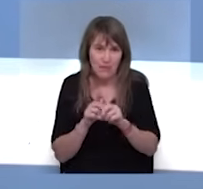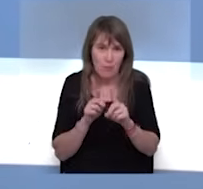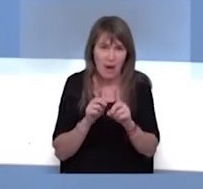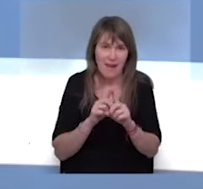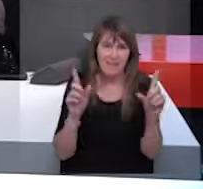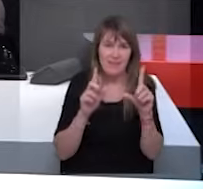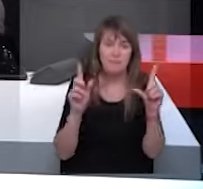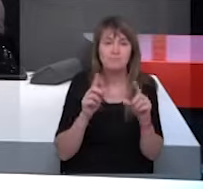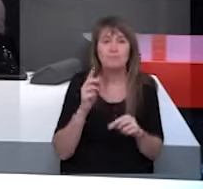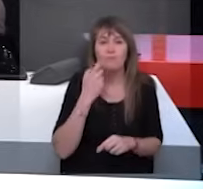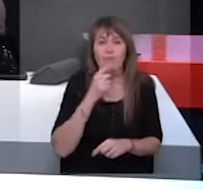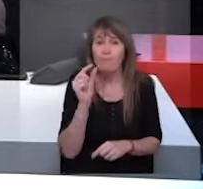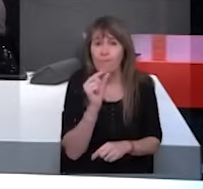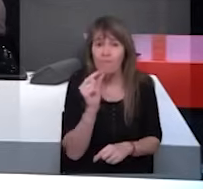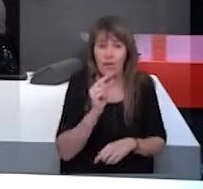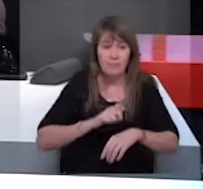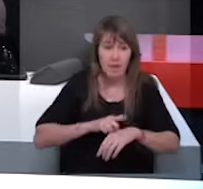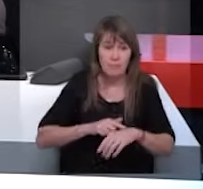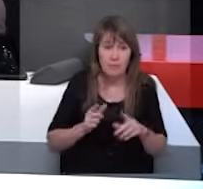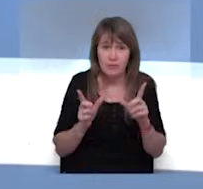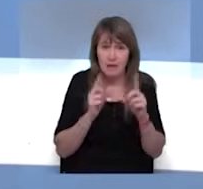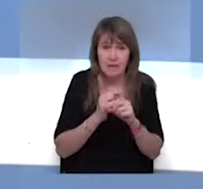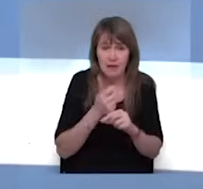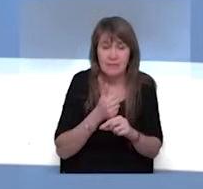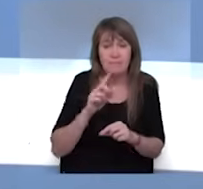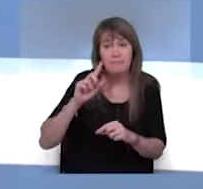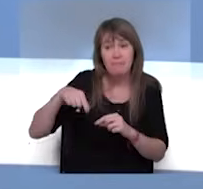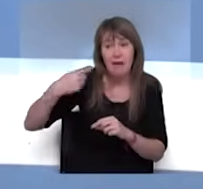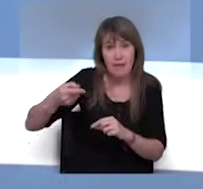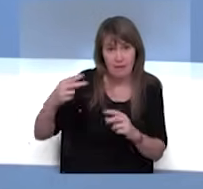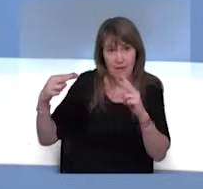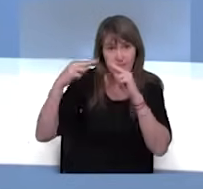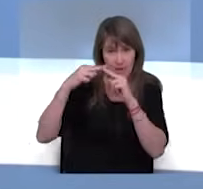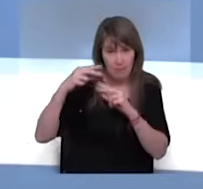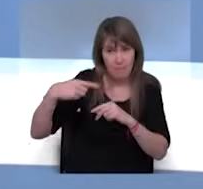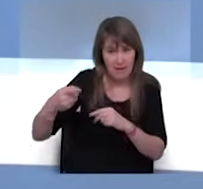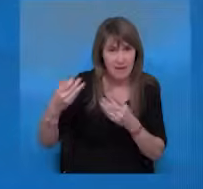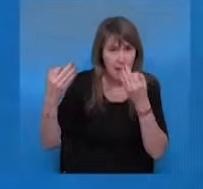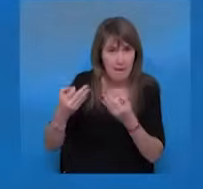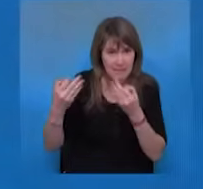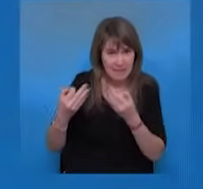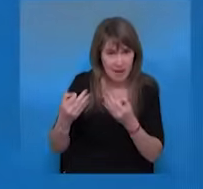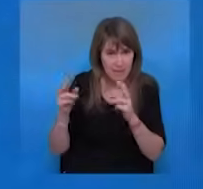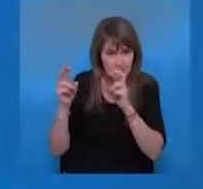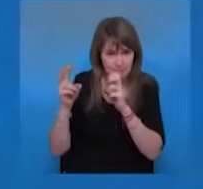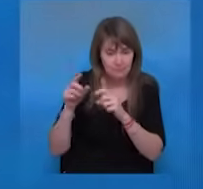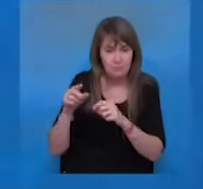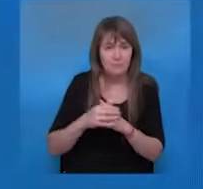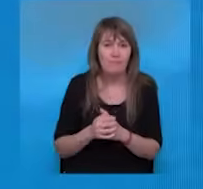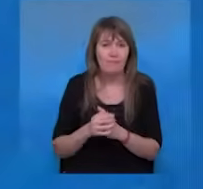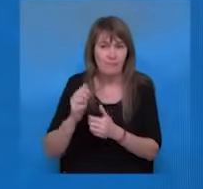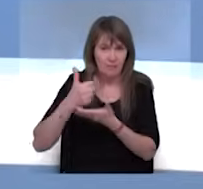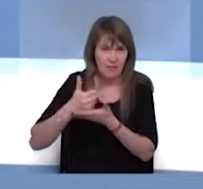no nos queda casi tiempo bueno cho a vos te espero mañana mañana vamos a tener un programa especial programa especial contamos la gente mañana Antonio Me acompañas